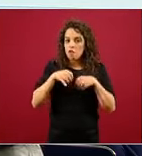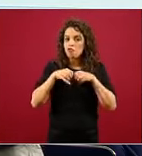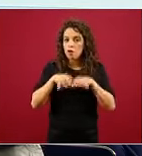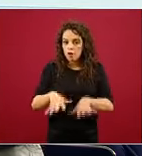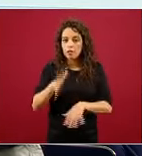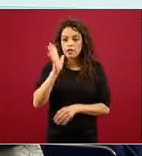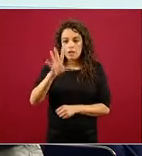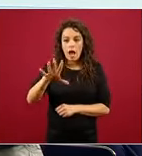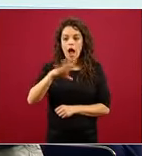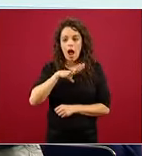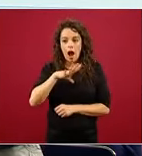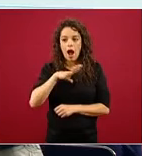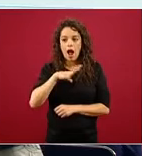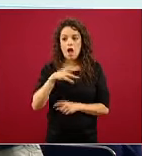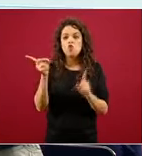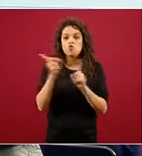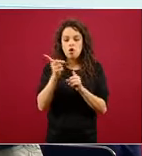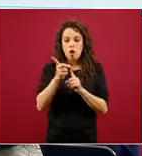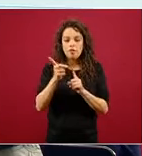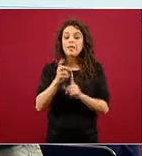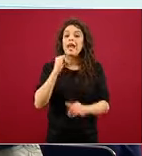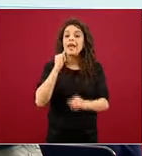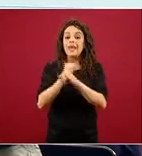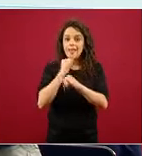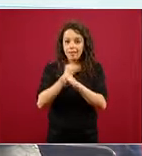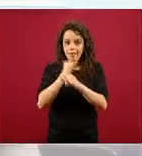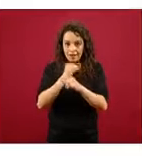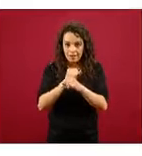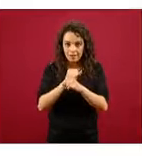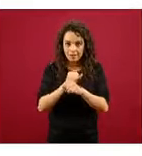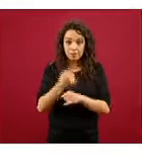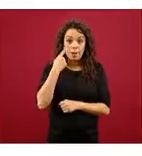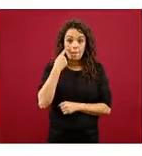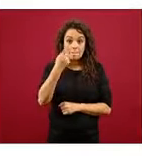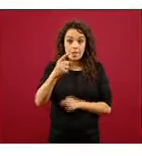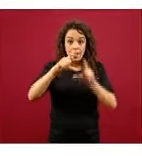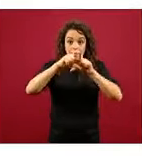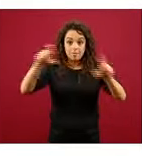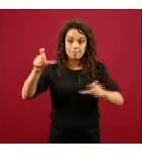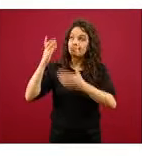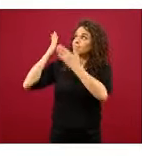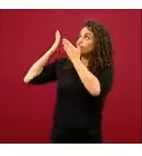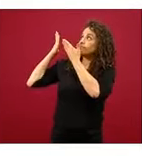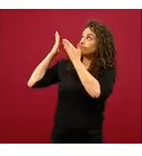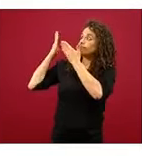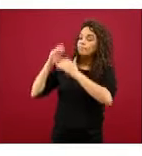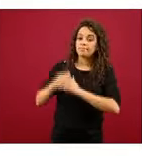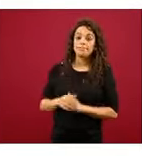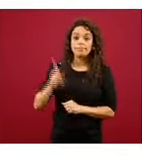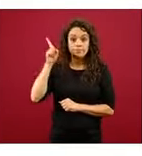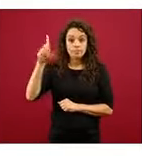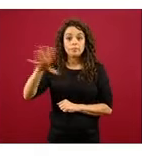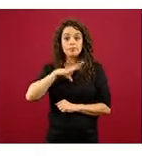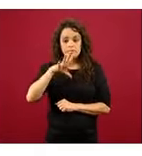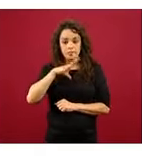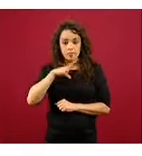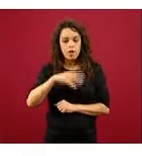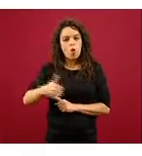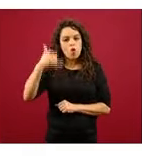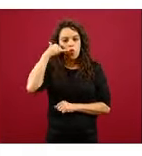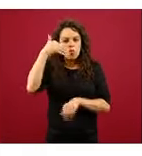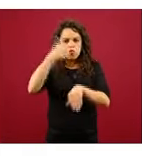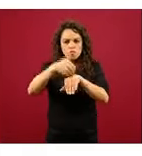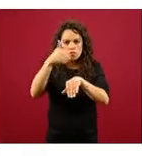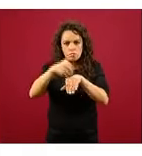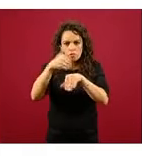ahí en particular un link en el que vendrán los datos de contacto de números telefónicos a los